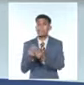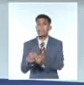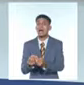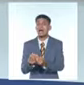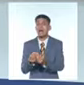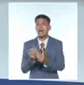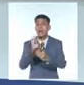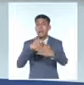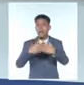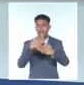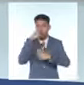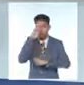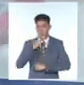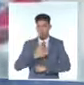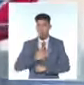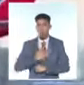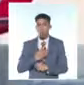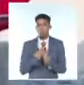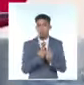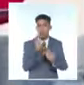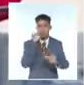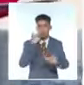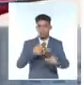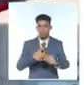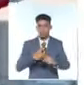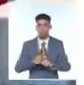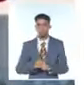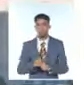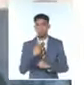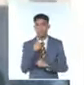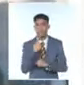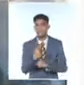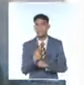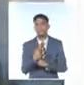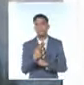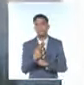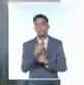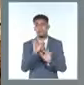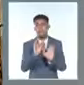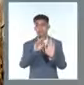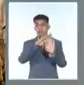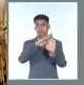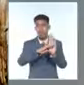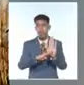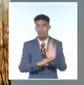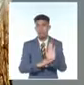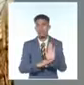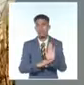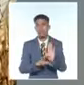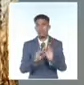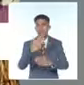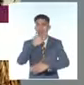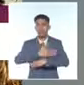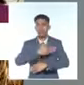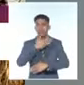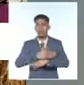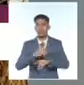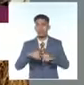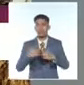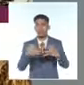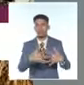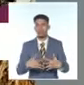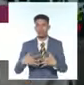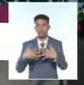de Aviación. Y esta misiva repudia dicha medida tomada en el marco de la aplicación del bloqueo económico, comercial,